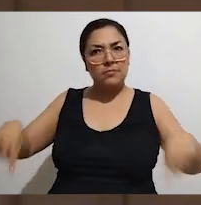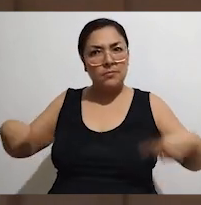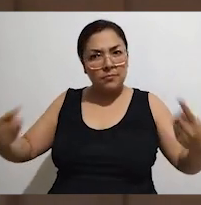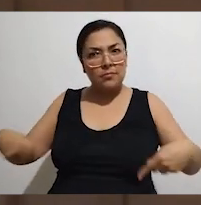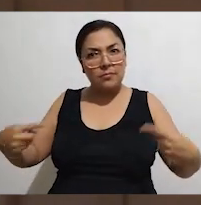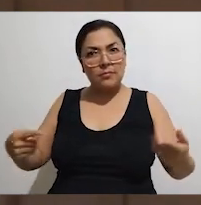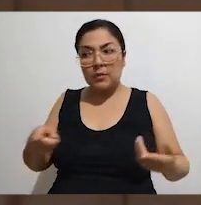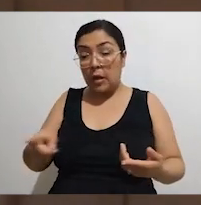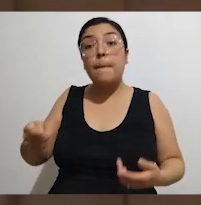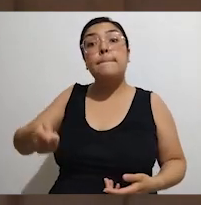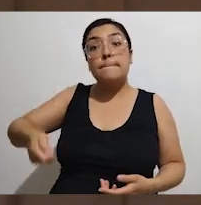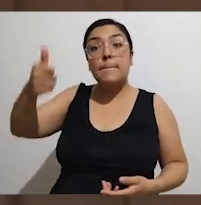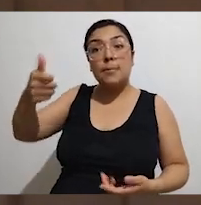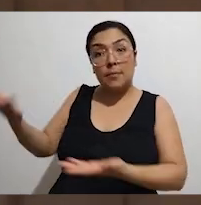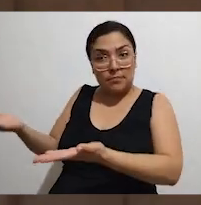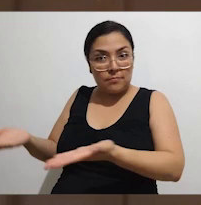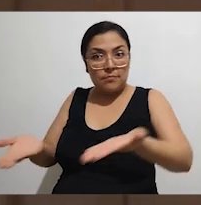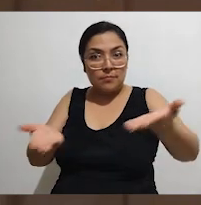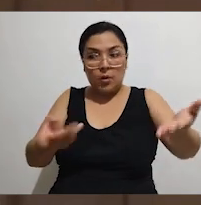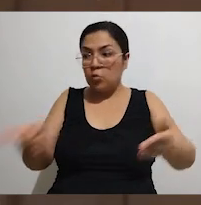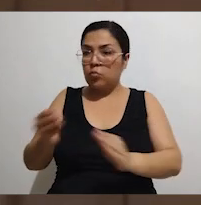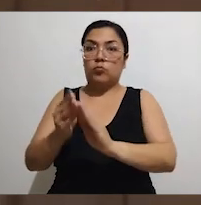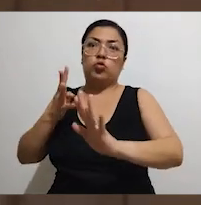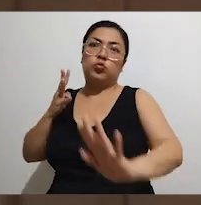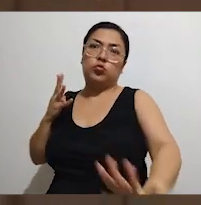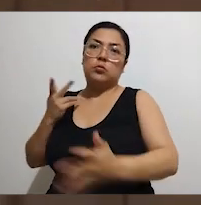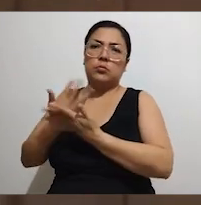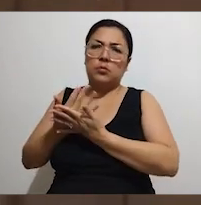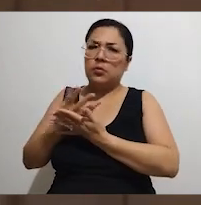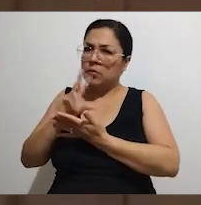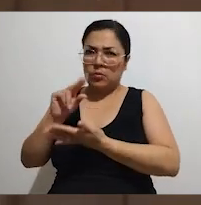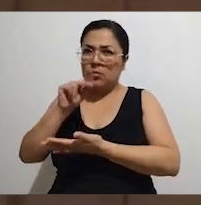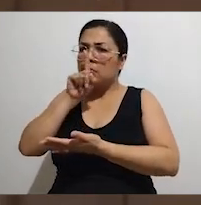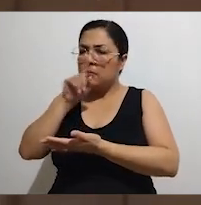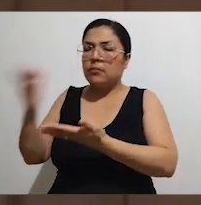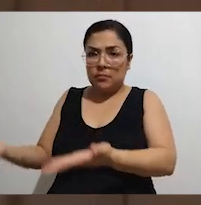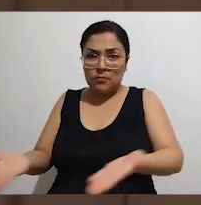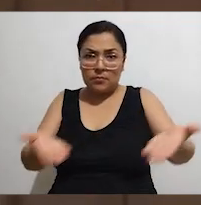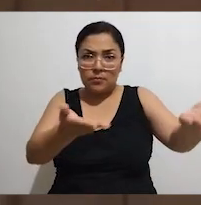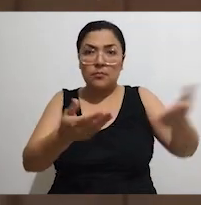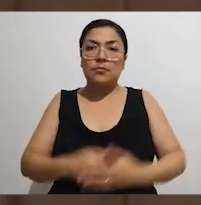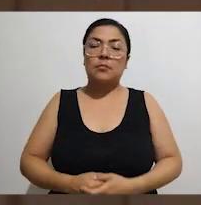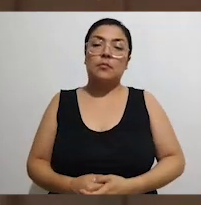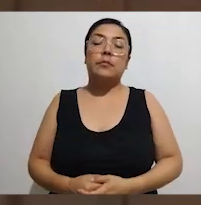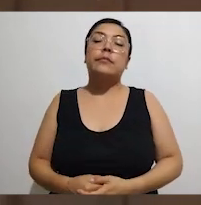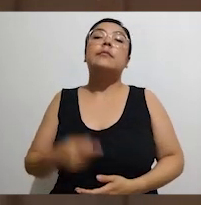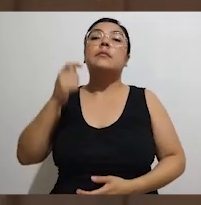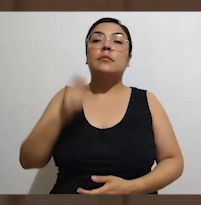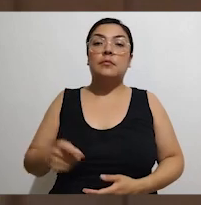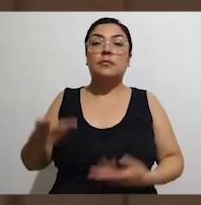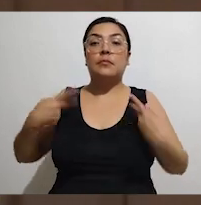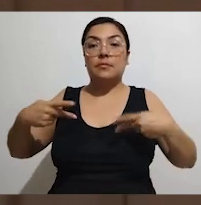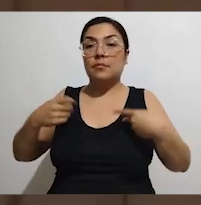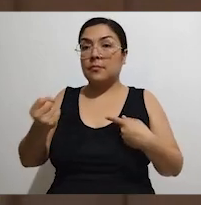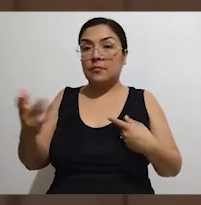preferencia, es decir, que no tuvieran que hacer filas, sino que pasaran directamente a ejercer su derecho al voto. Todo eso implica que hay observación